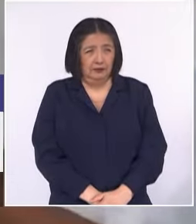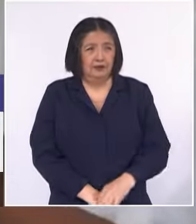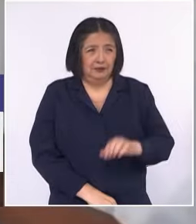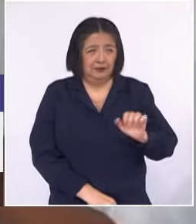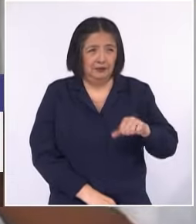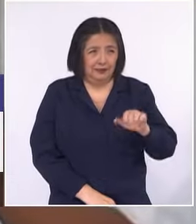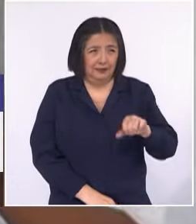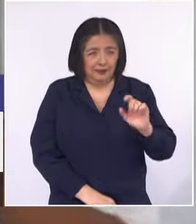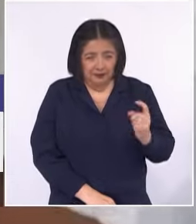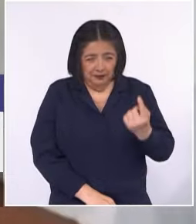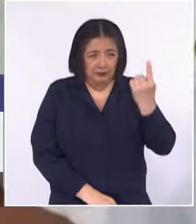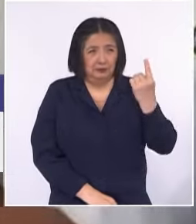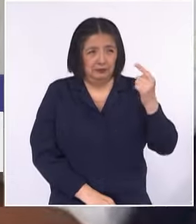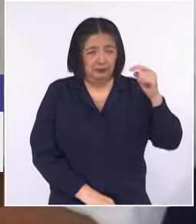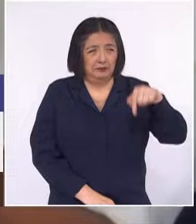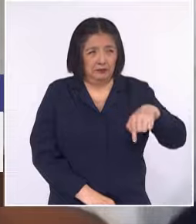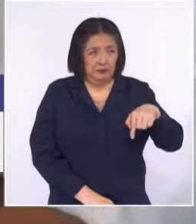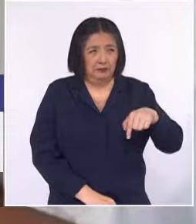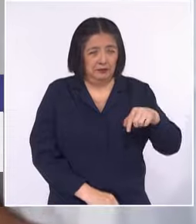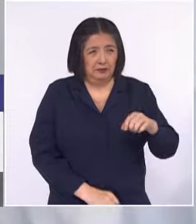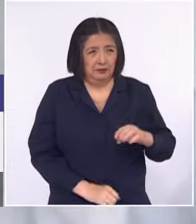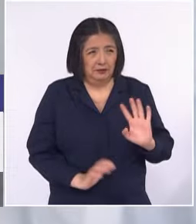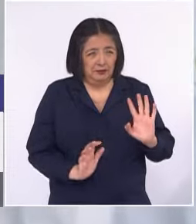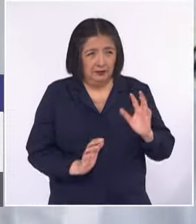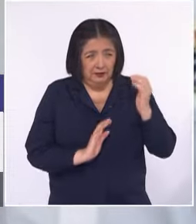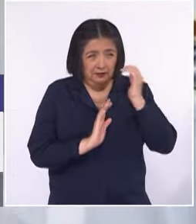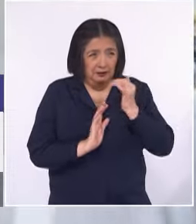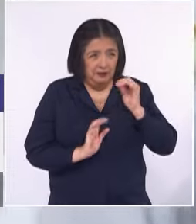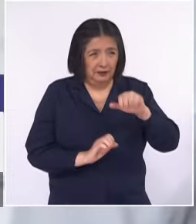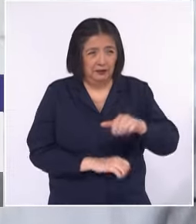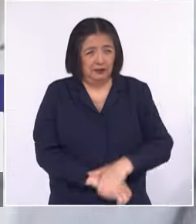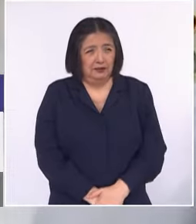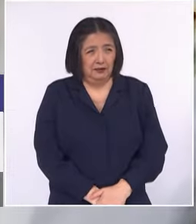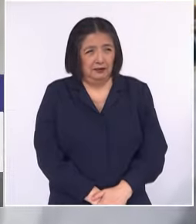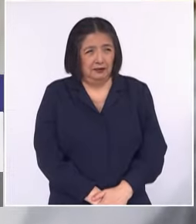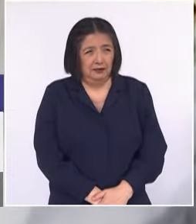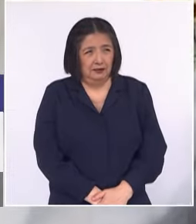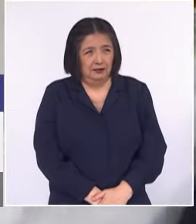Sí, es mi primera vez acá grabando